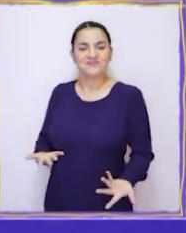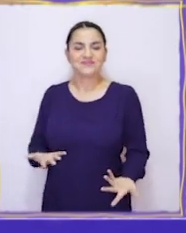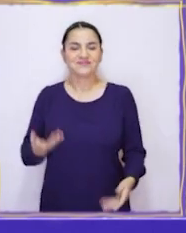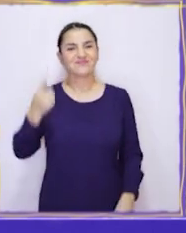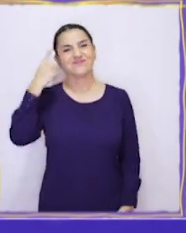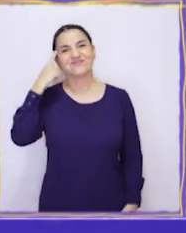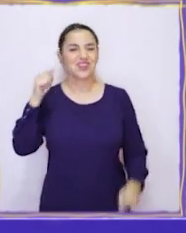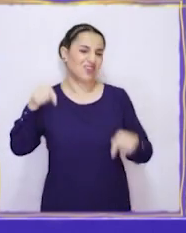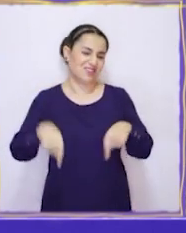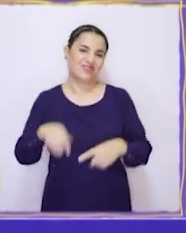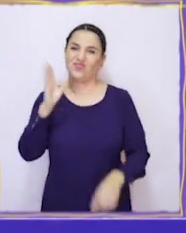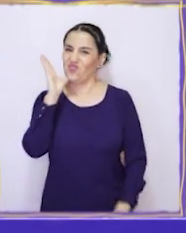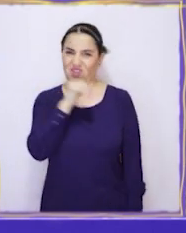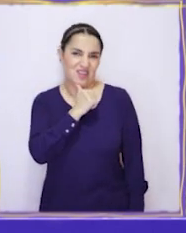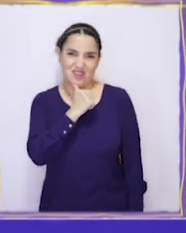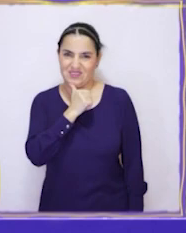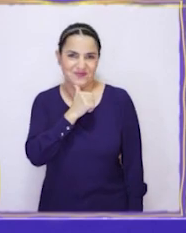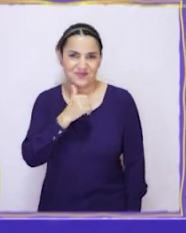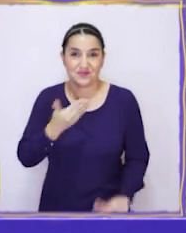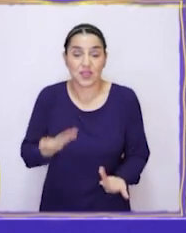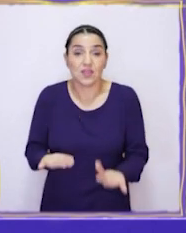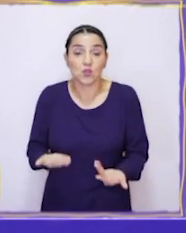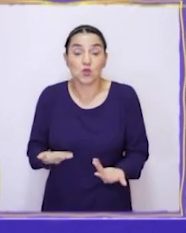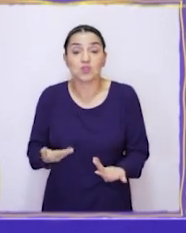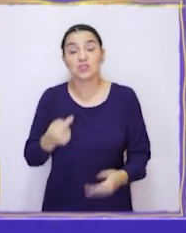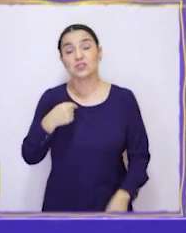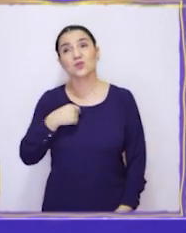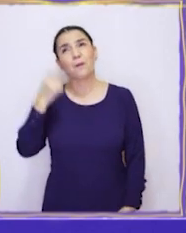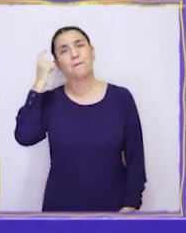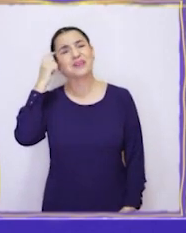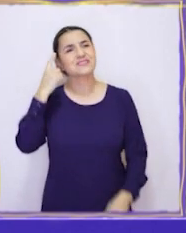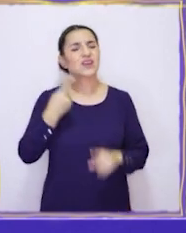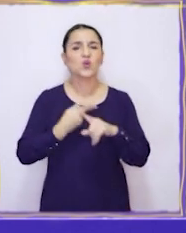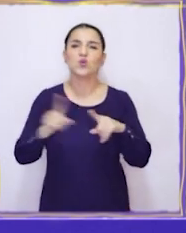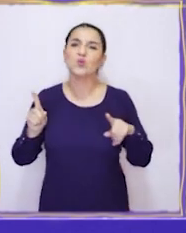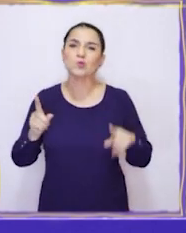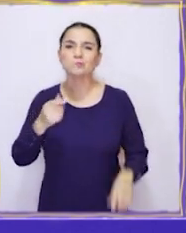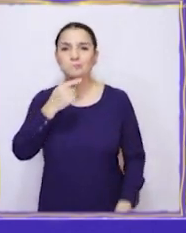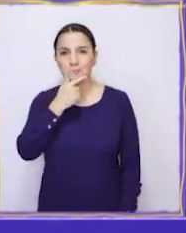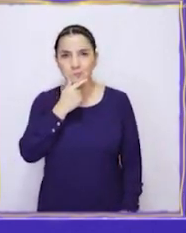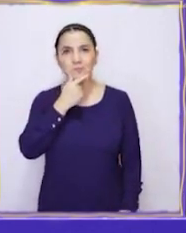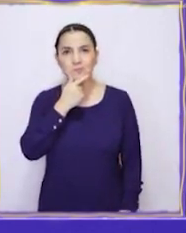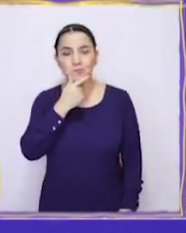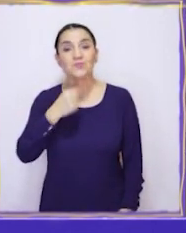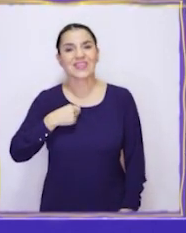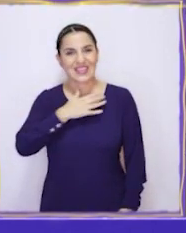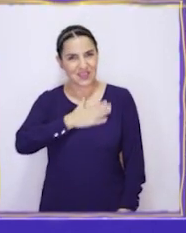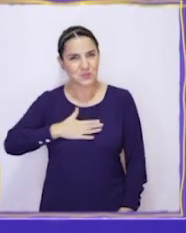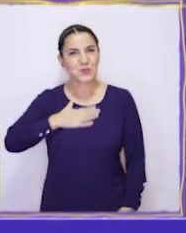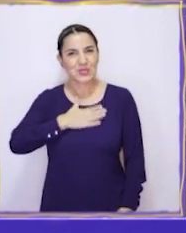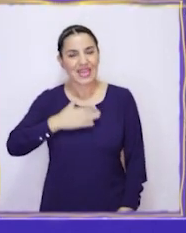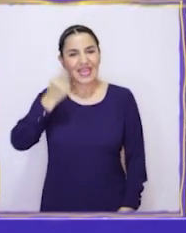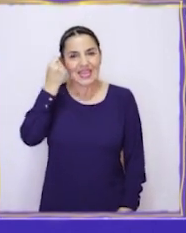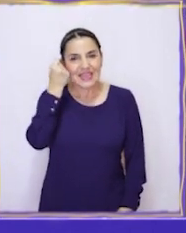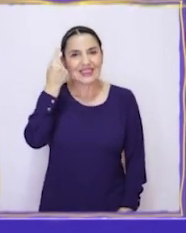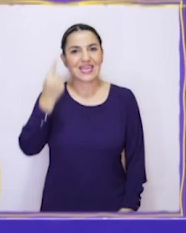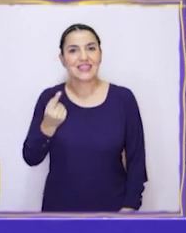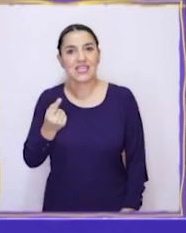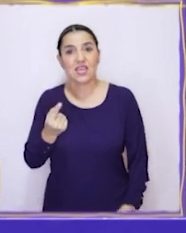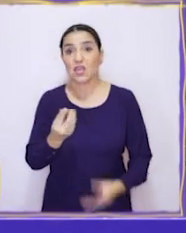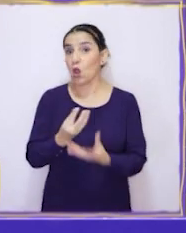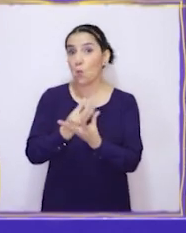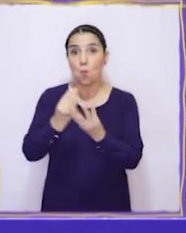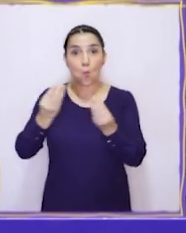día ya no hay emperadores. Así que tendré que pensar en otra cosa. Me encantó entender